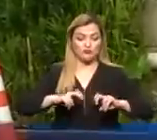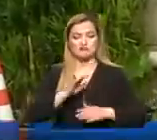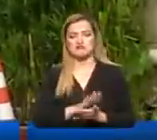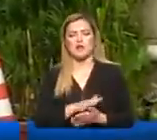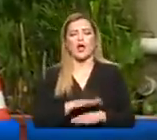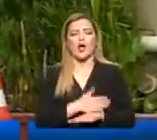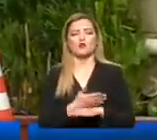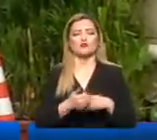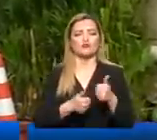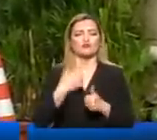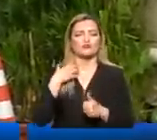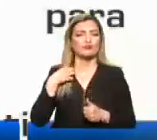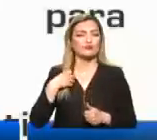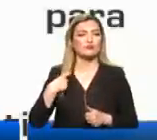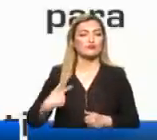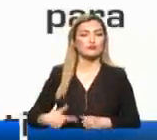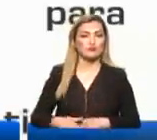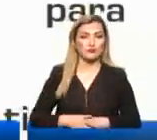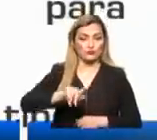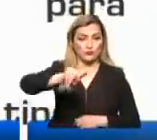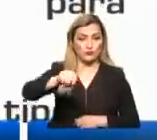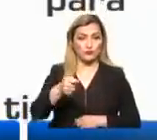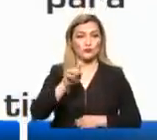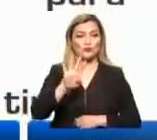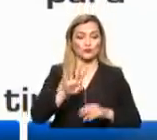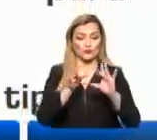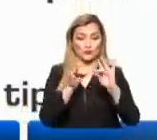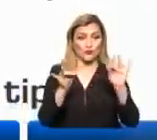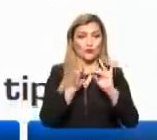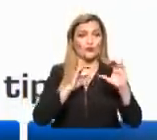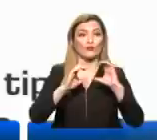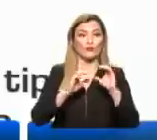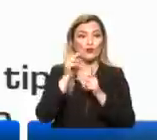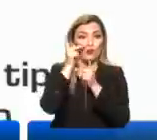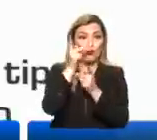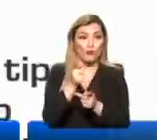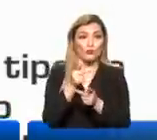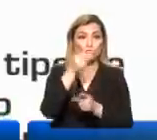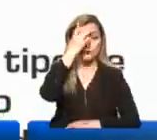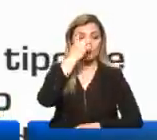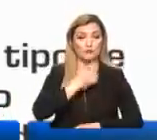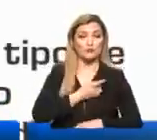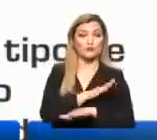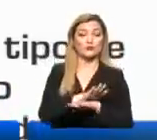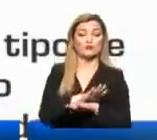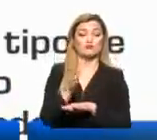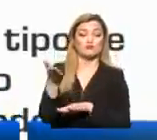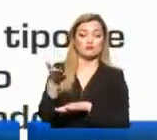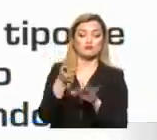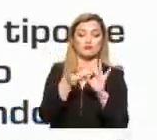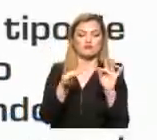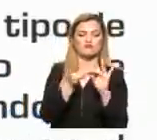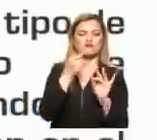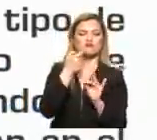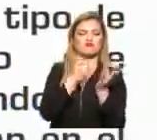determinar la verdadera motivación de esta explosión. El Amazonas, por su parte, a través de este comunicado hizo pública su postura ante el suceso relatado. Textualmente dice